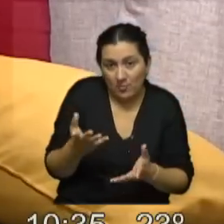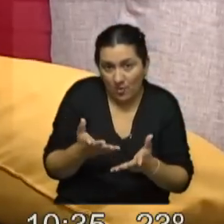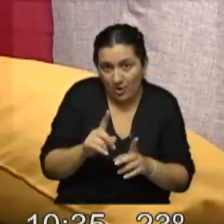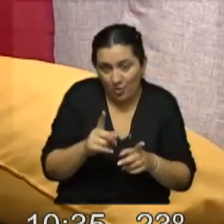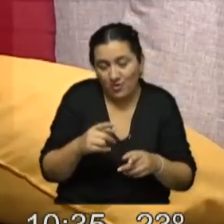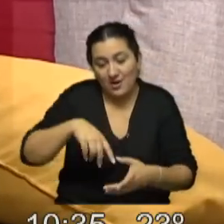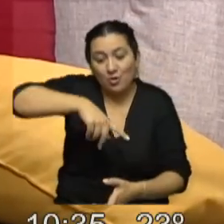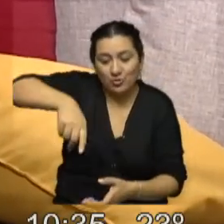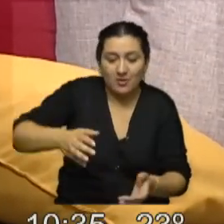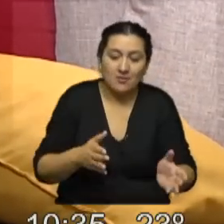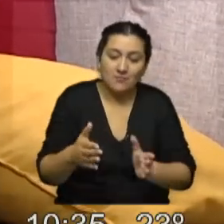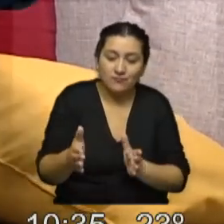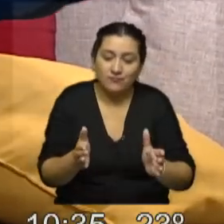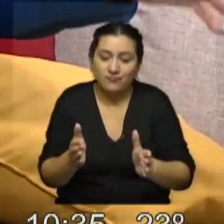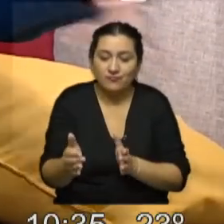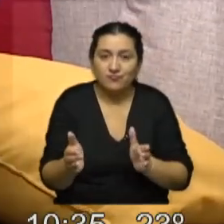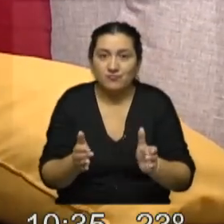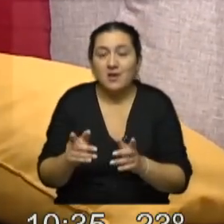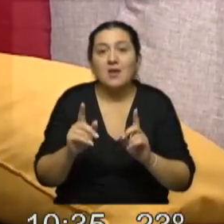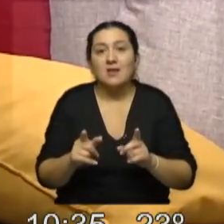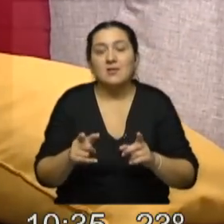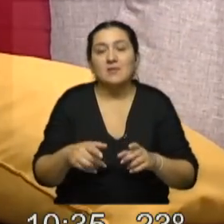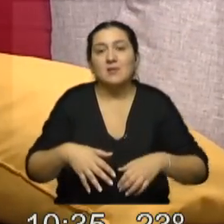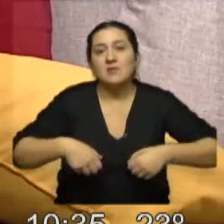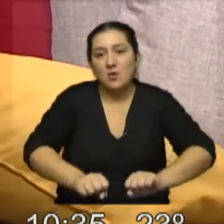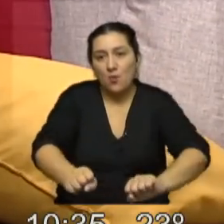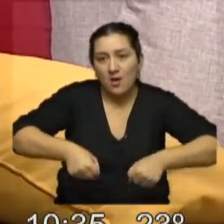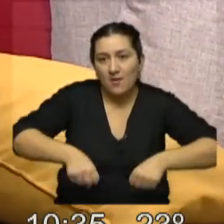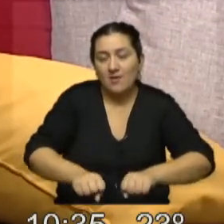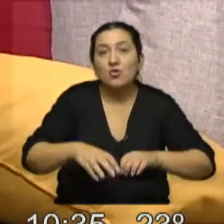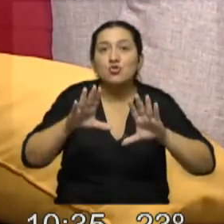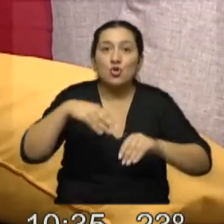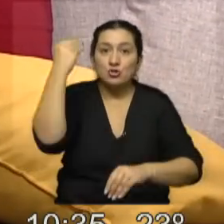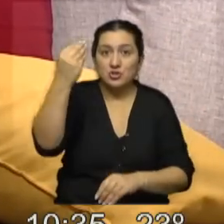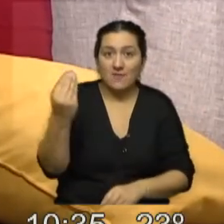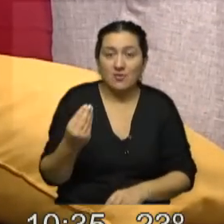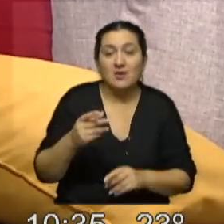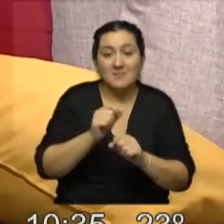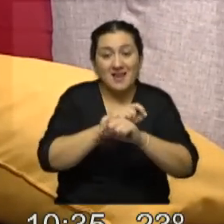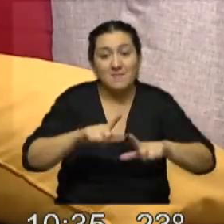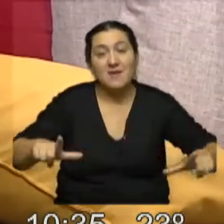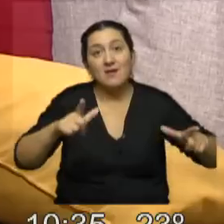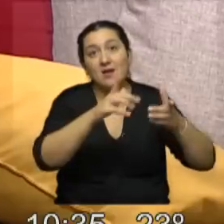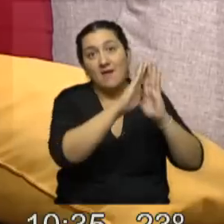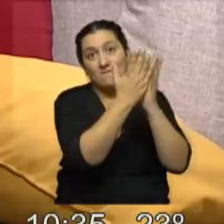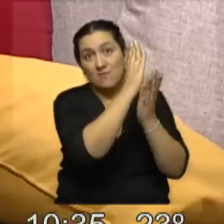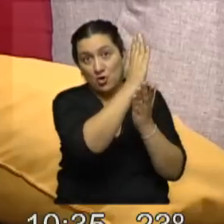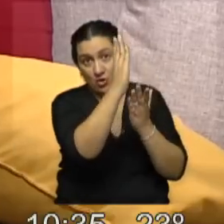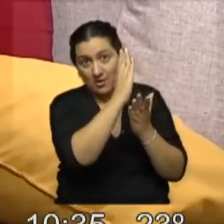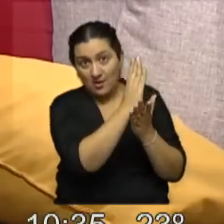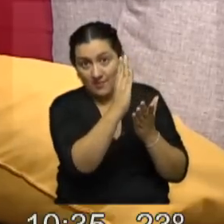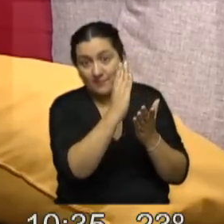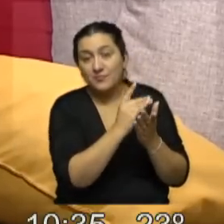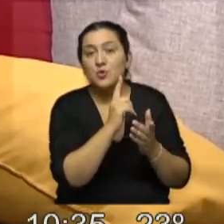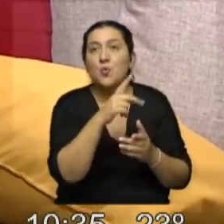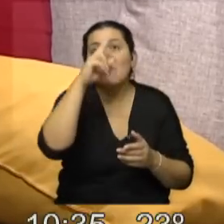el lavarropa de vaivén lavaba y en una gran bañera la se jugaba eso me tocaba todos los sábados y limpiar la biblioteca y limpiando